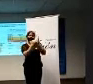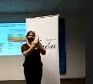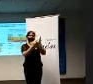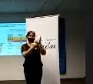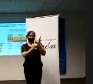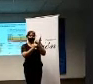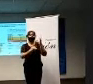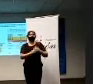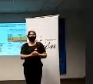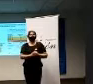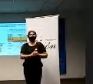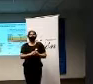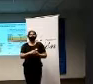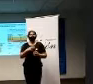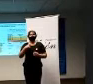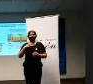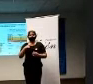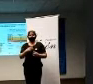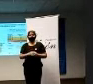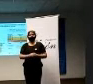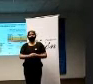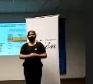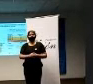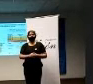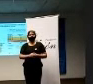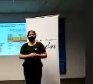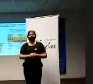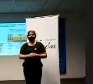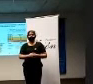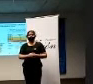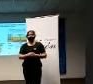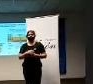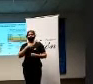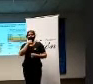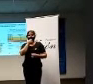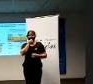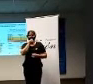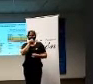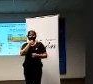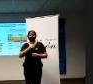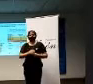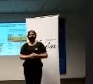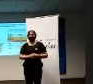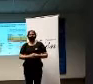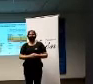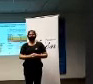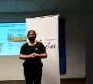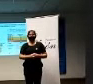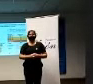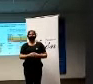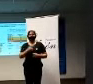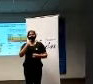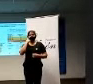el distrito de Villa Florida. Esto es lo que nos quiere mostrar con respecto a estos gráficos de mapa de riesgo por